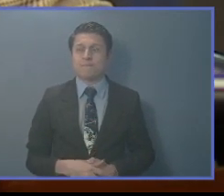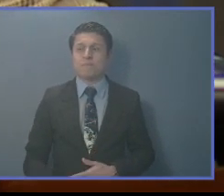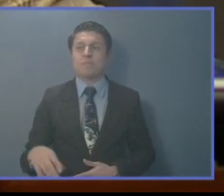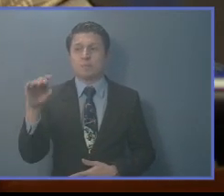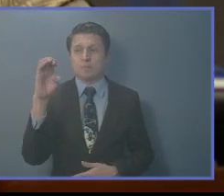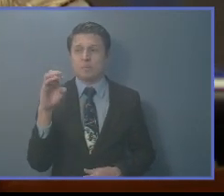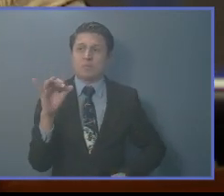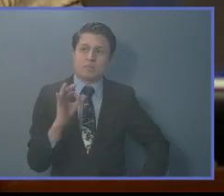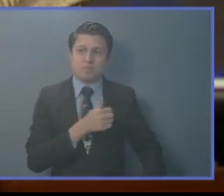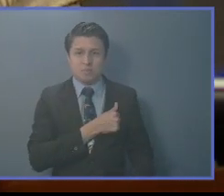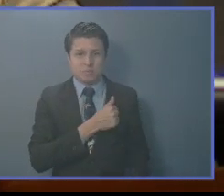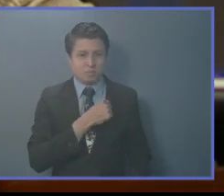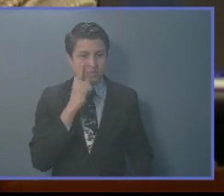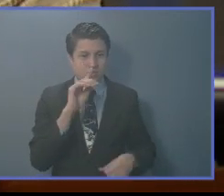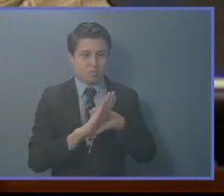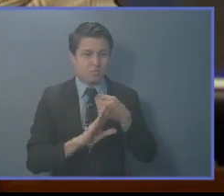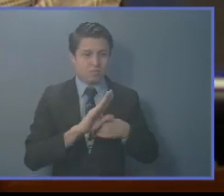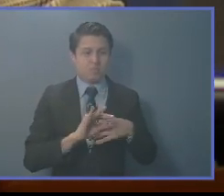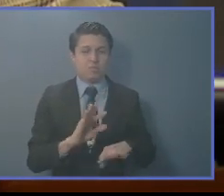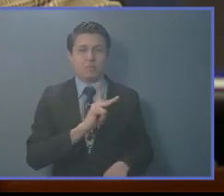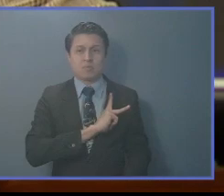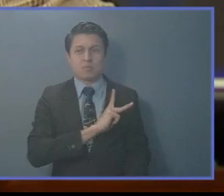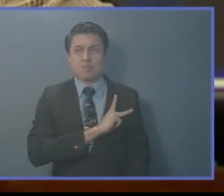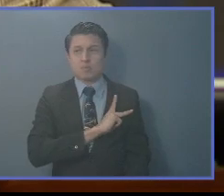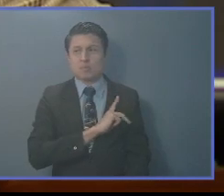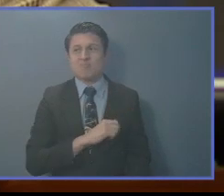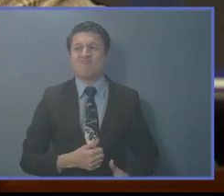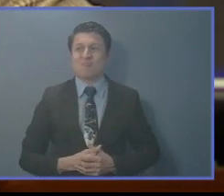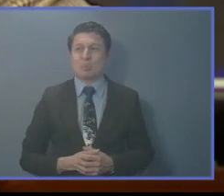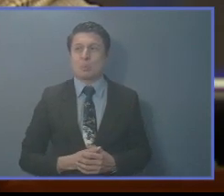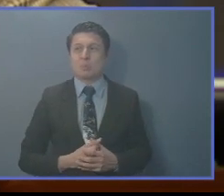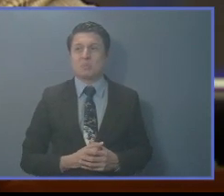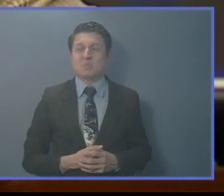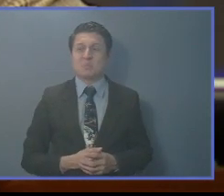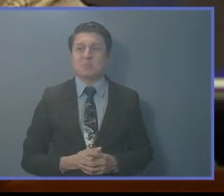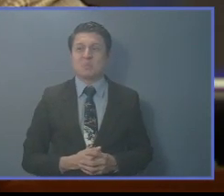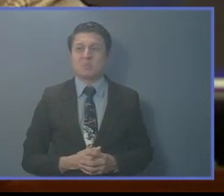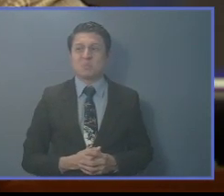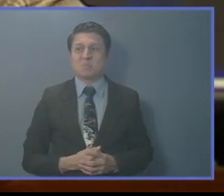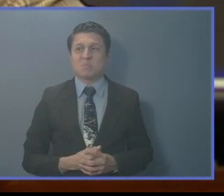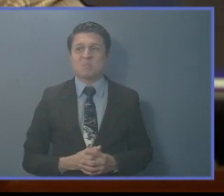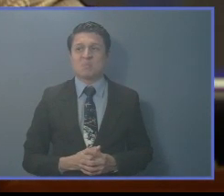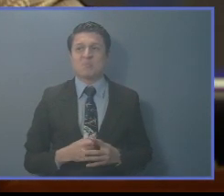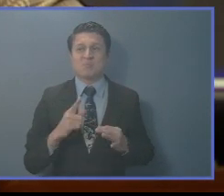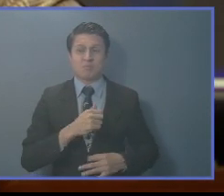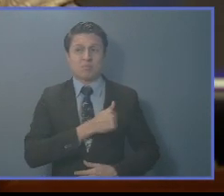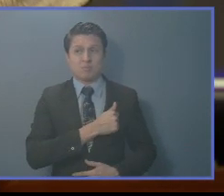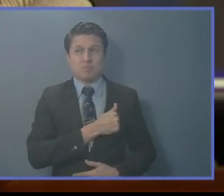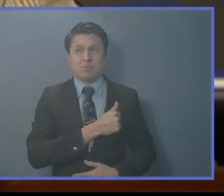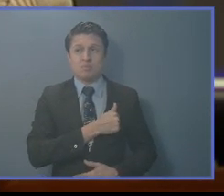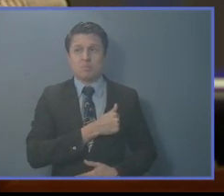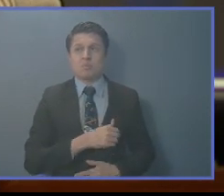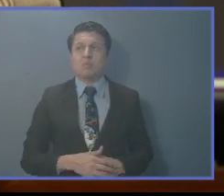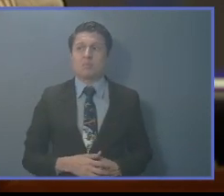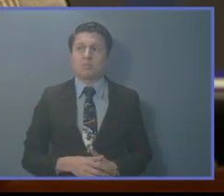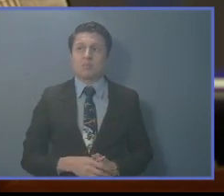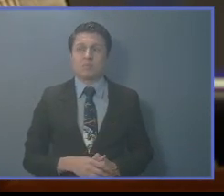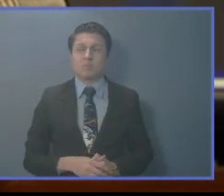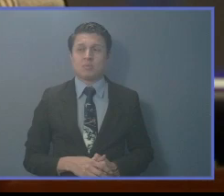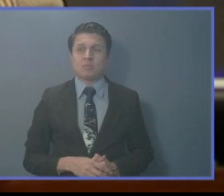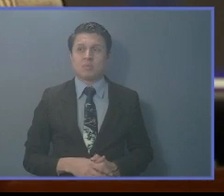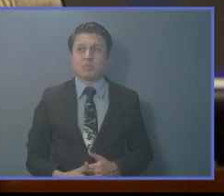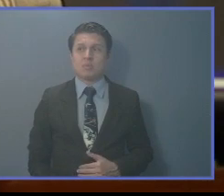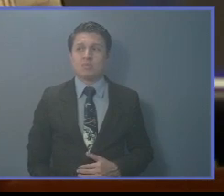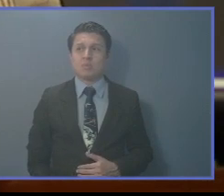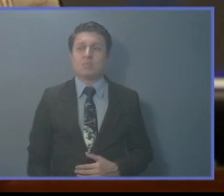El uso de equipos de protección personal EPP. El empleador está en la obligación de proporcionar sin costo para el